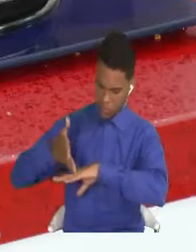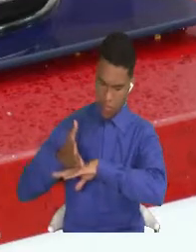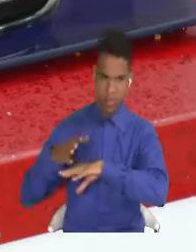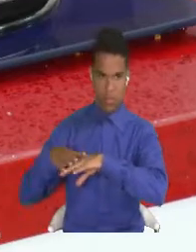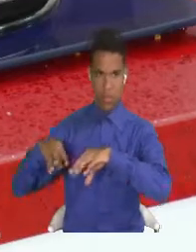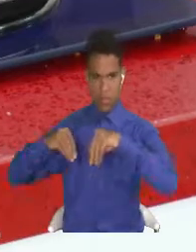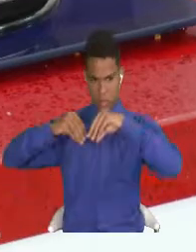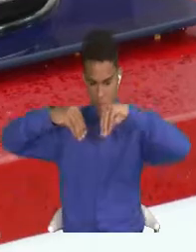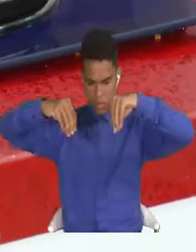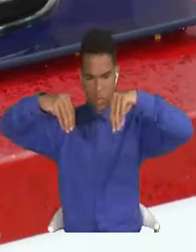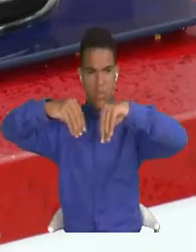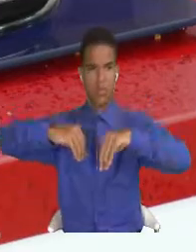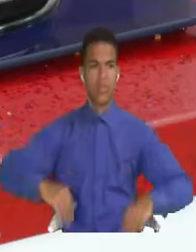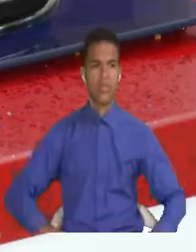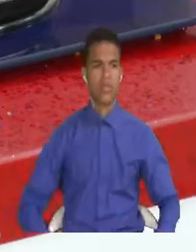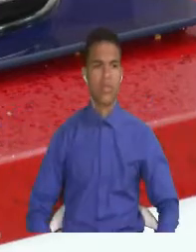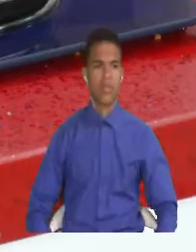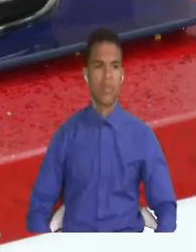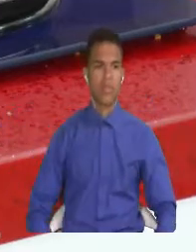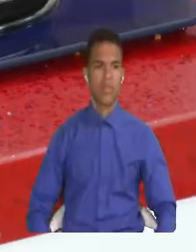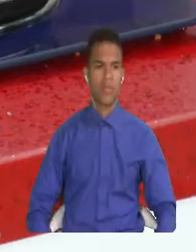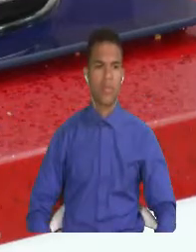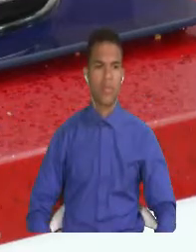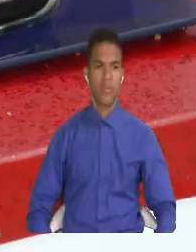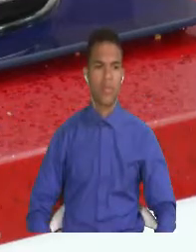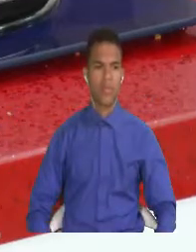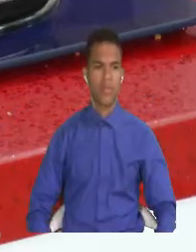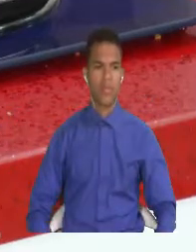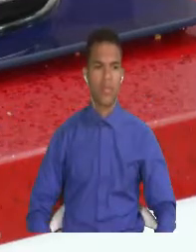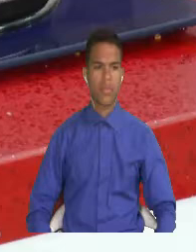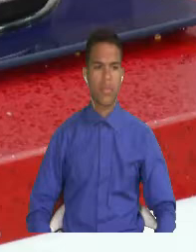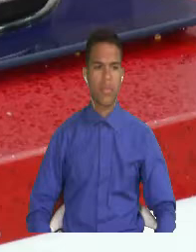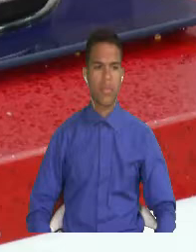más. Sí, Santa Roche en el Ceci.